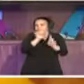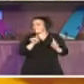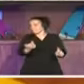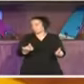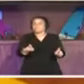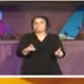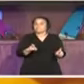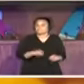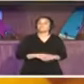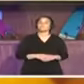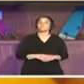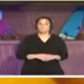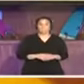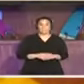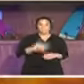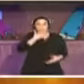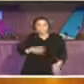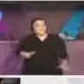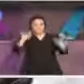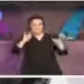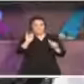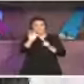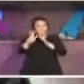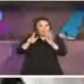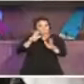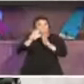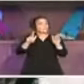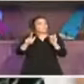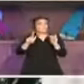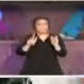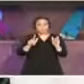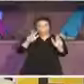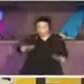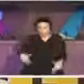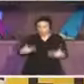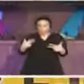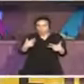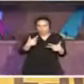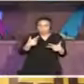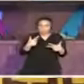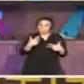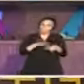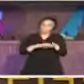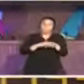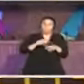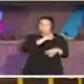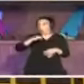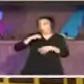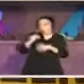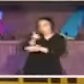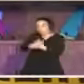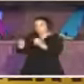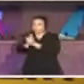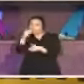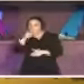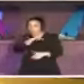indemnización. Sin vergüenzas, delincuentes que no dejan de mirar sus intereses, viven alejados de